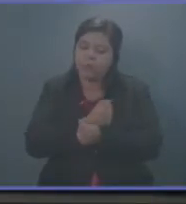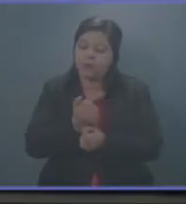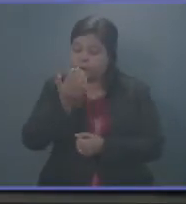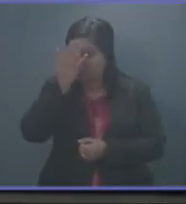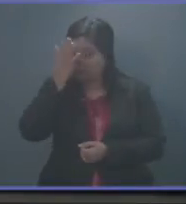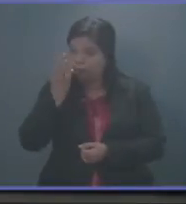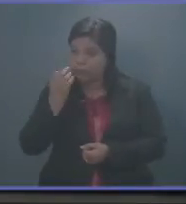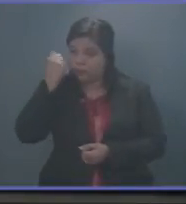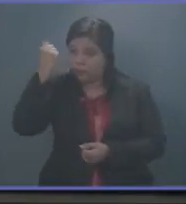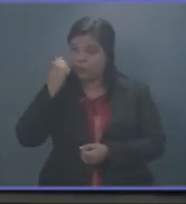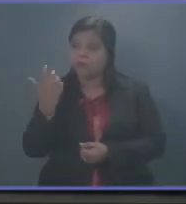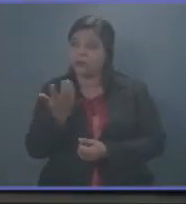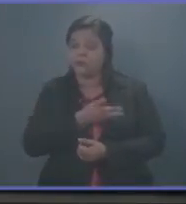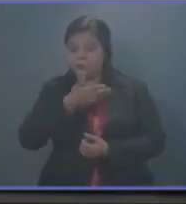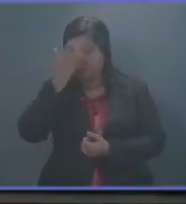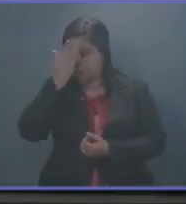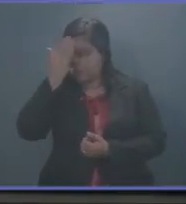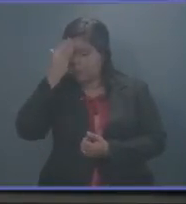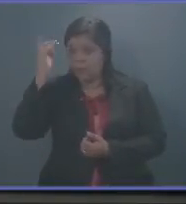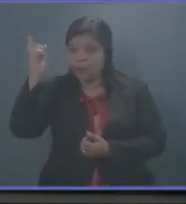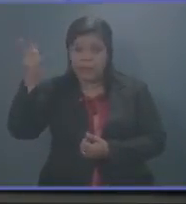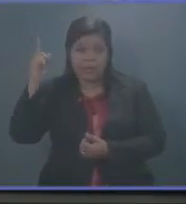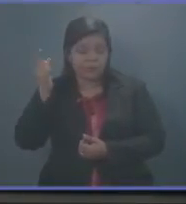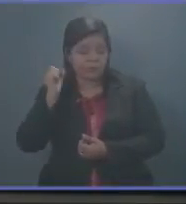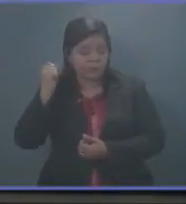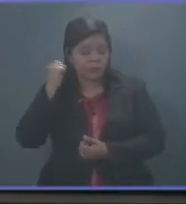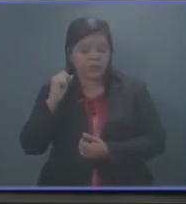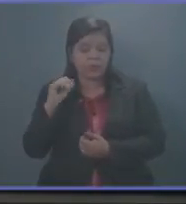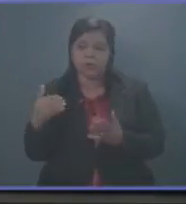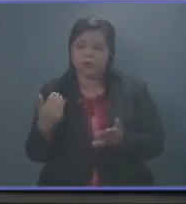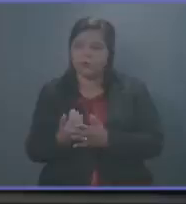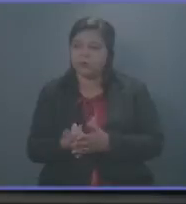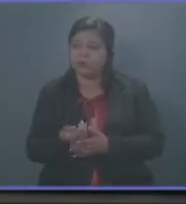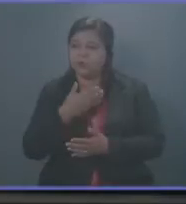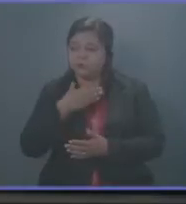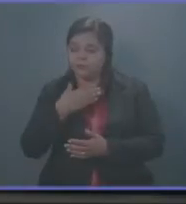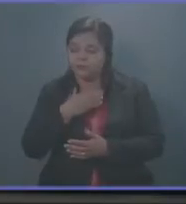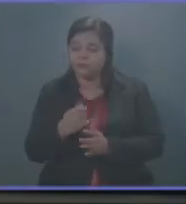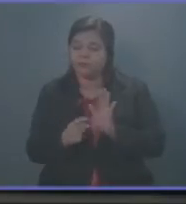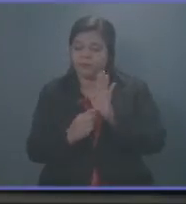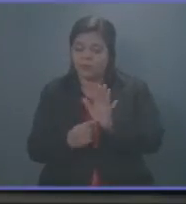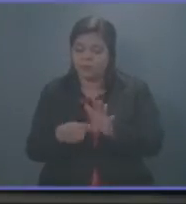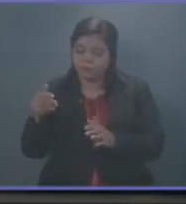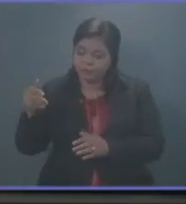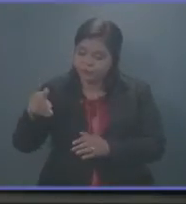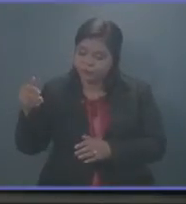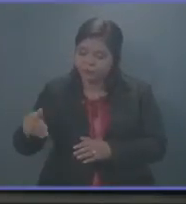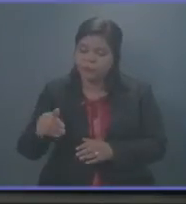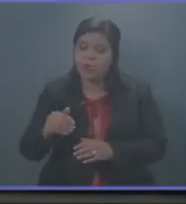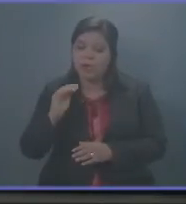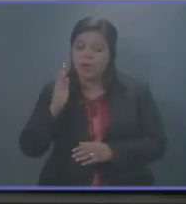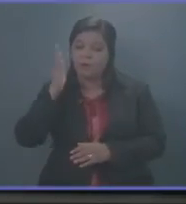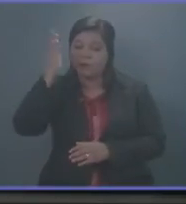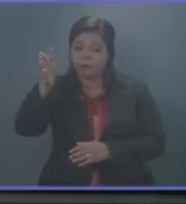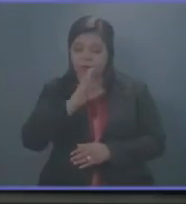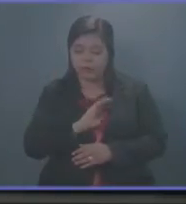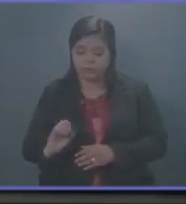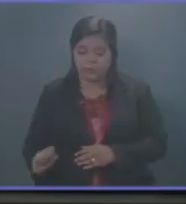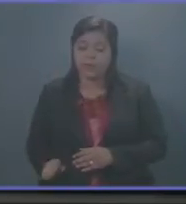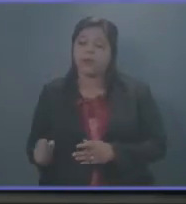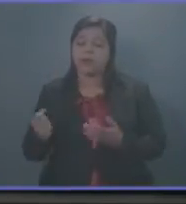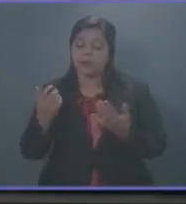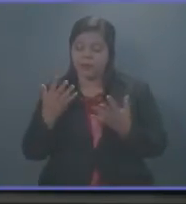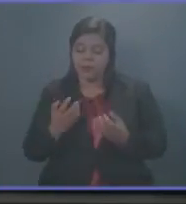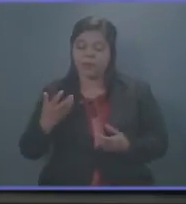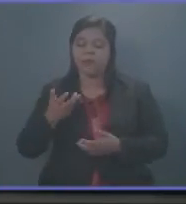importante reconocer la invaluable labor docente en la difícil tarea de formar las presentes y futuras generaciones de salvadoreños. Por tanto, solicitamos al honorable